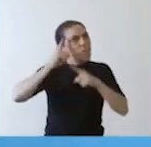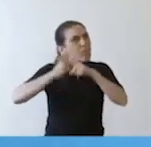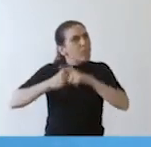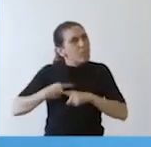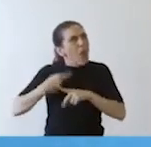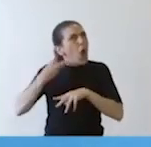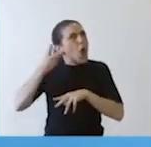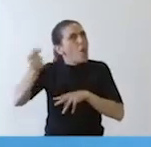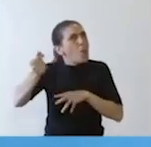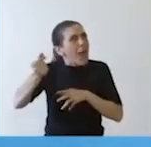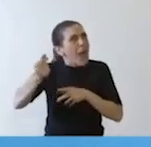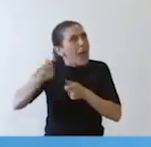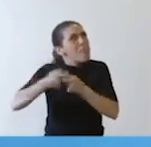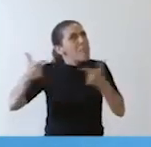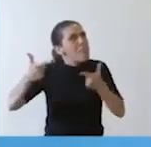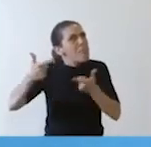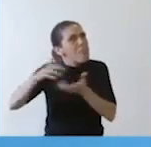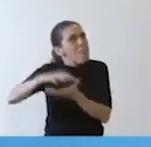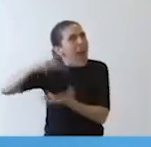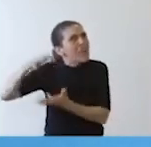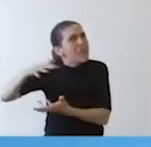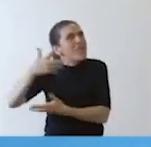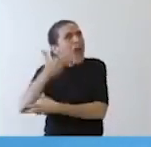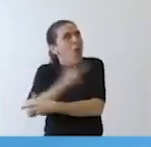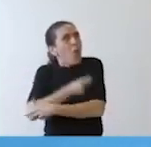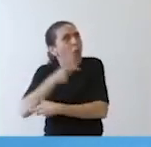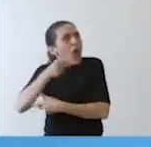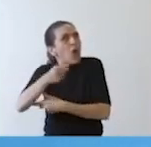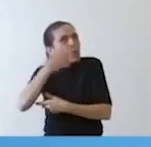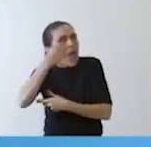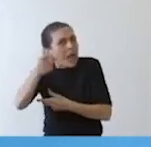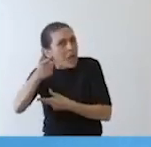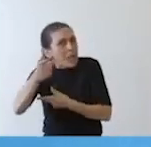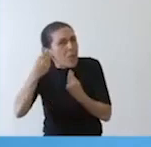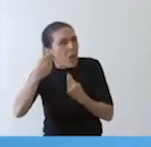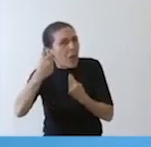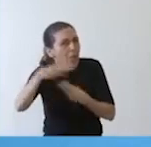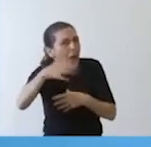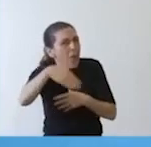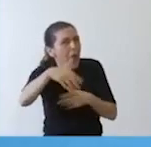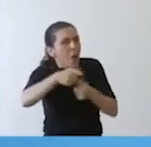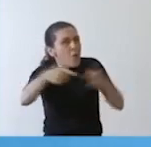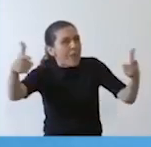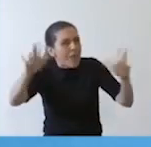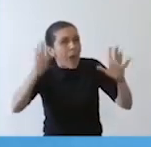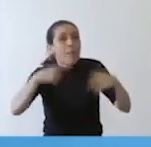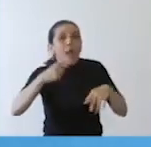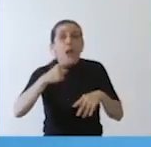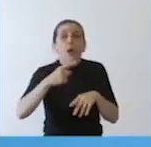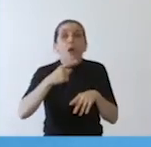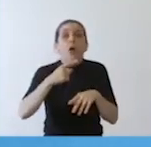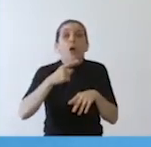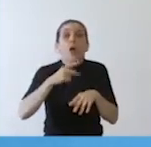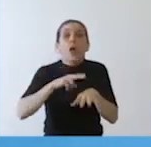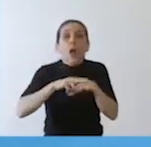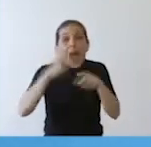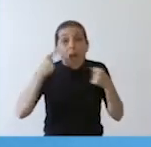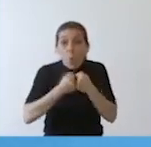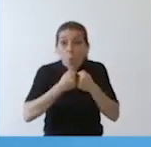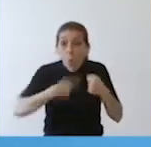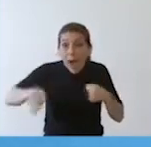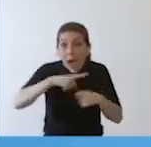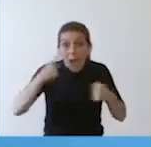ampliar la compra de vacunas antigripales, previendo también un aumento de la demanda, pero la recomendación y el consenso